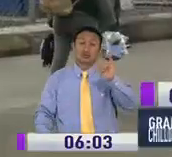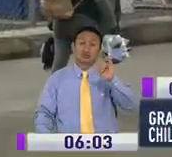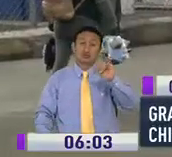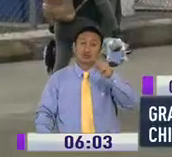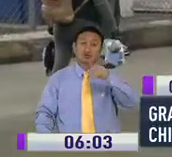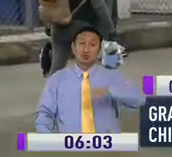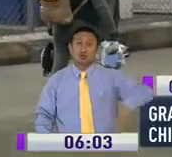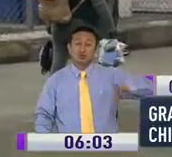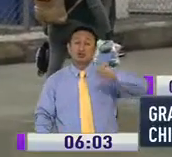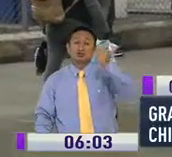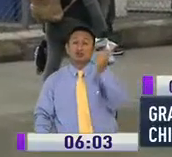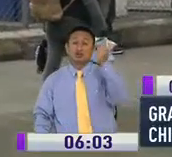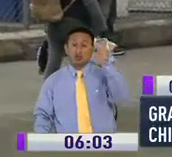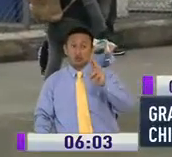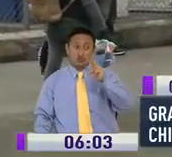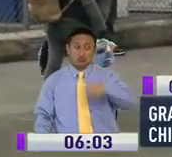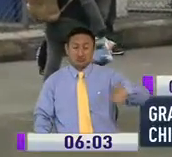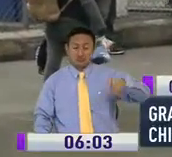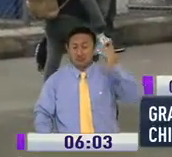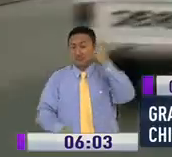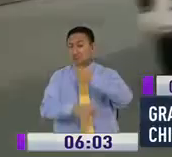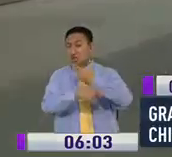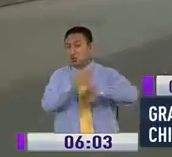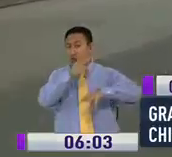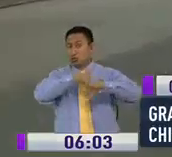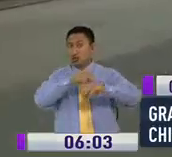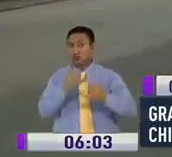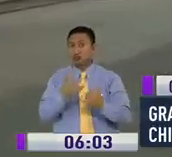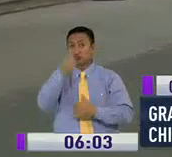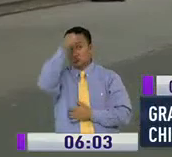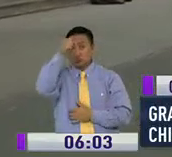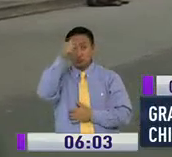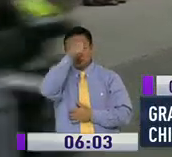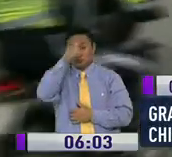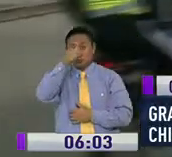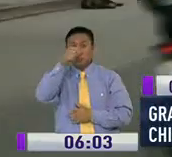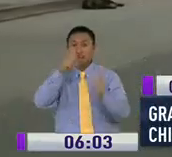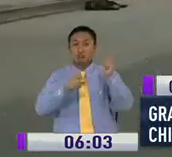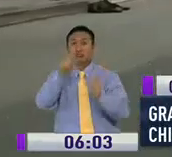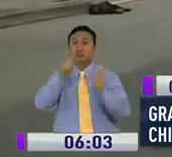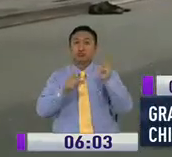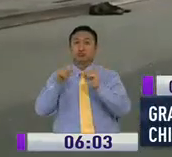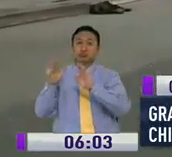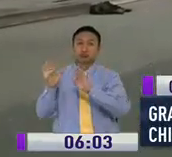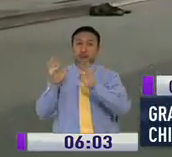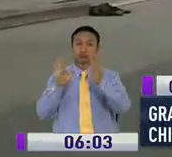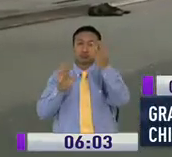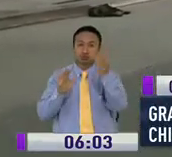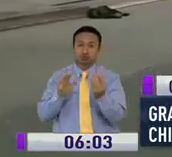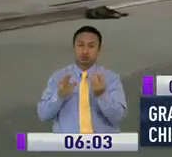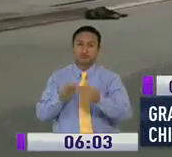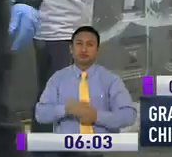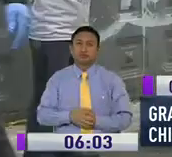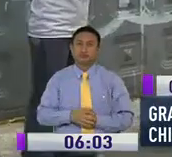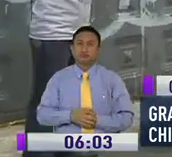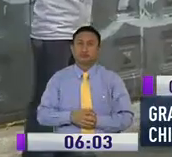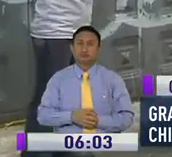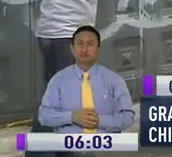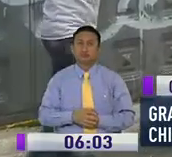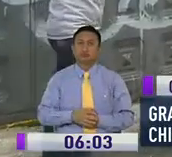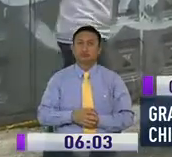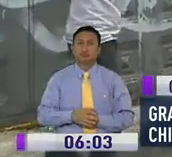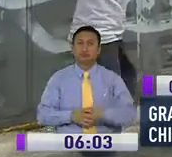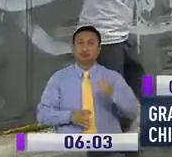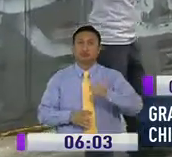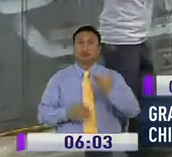sector de Chillogallo lucía como un día normal, este domingo la afluencia de personas disminuyó. Incluso en